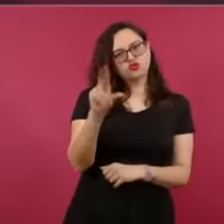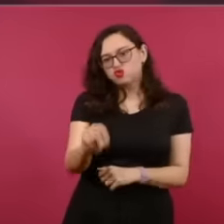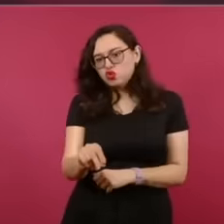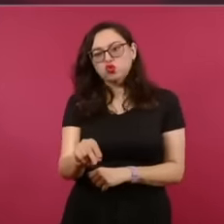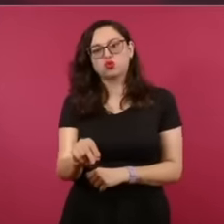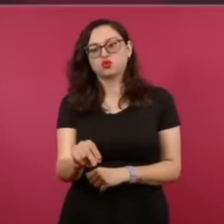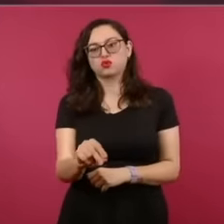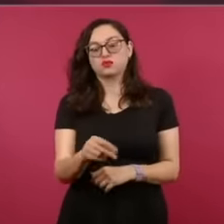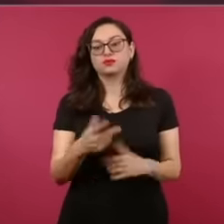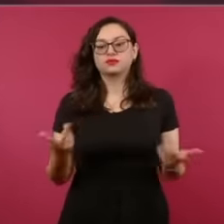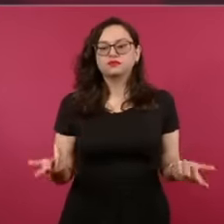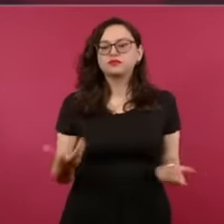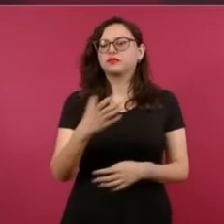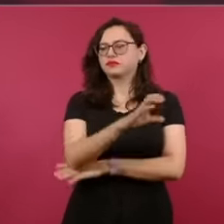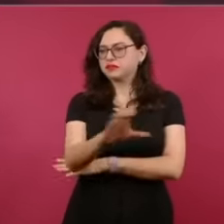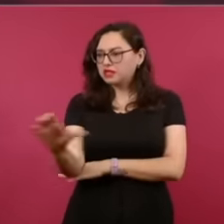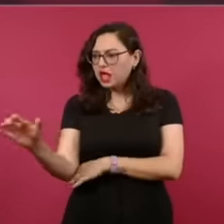progresistas,